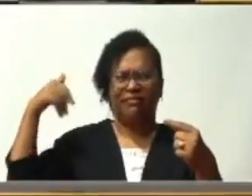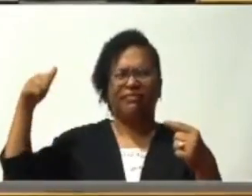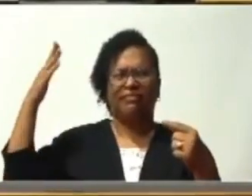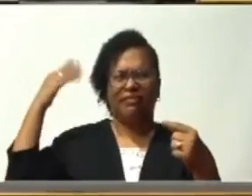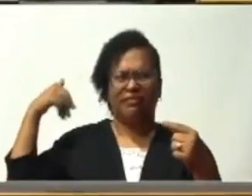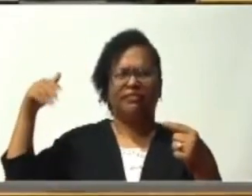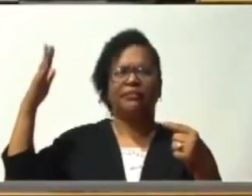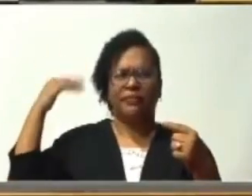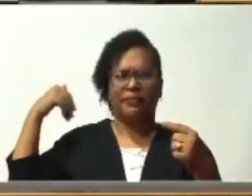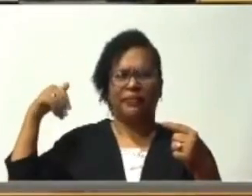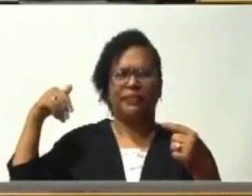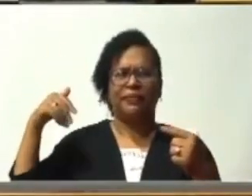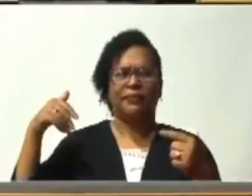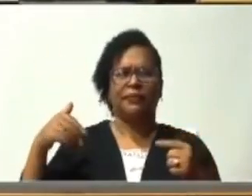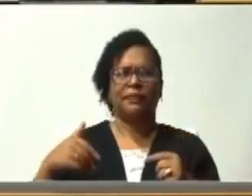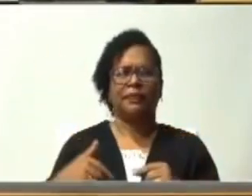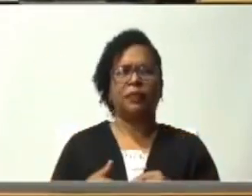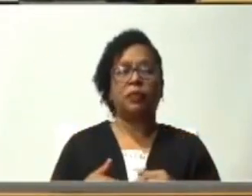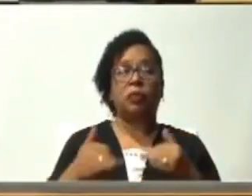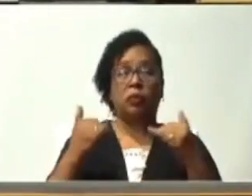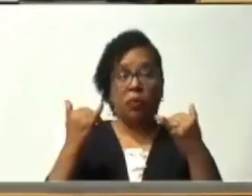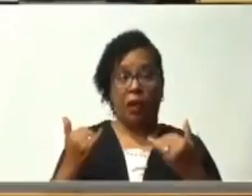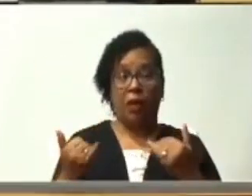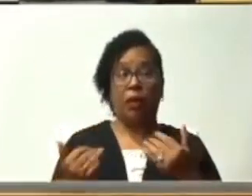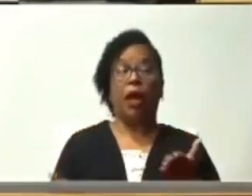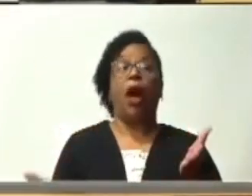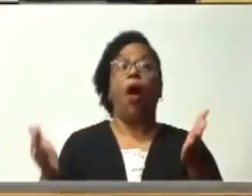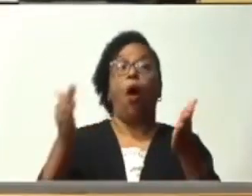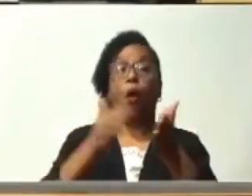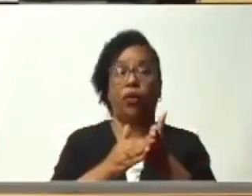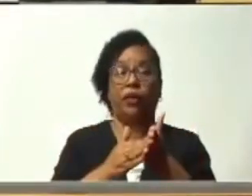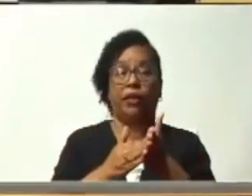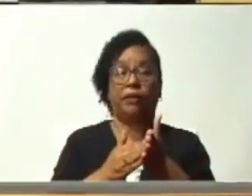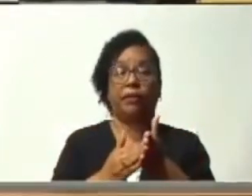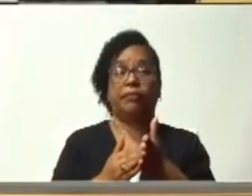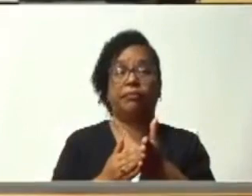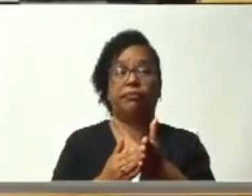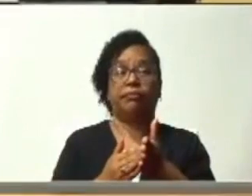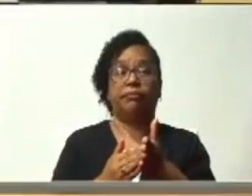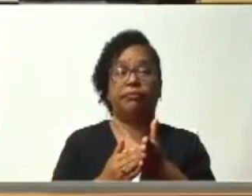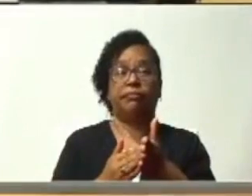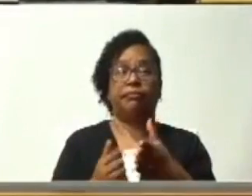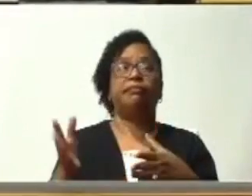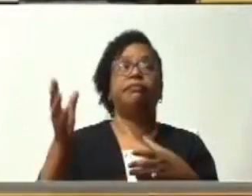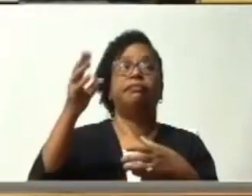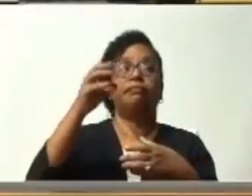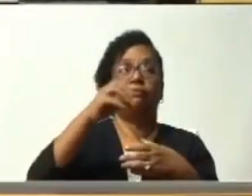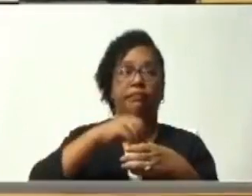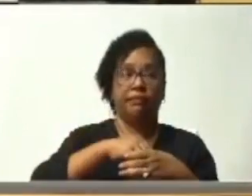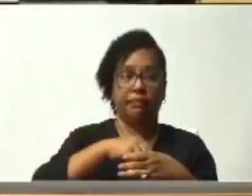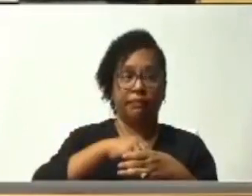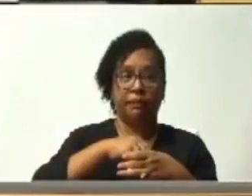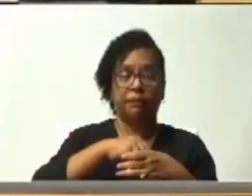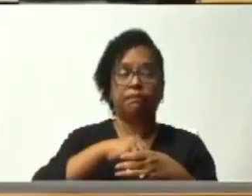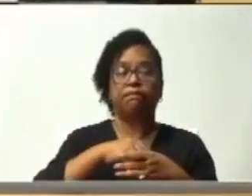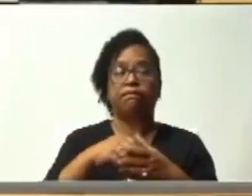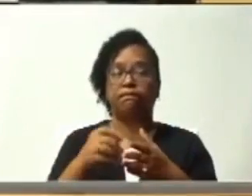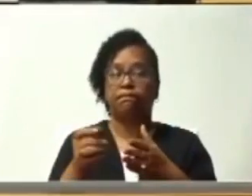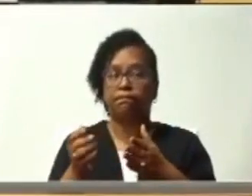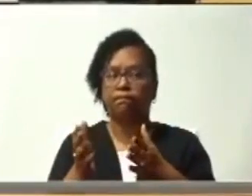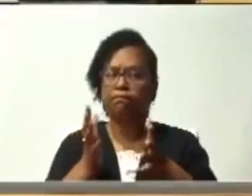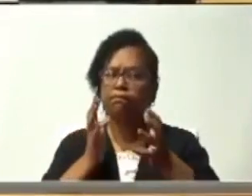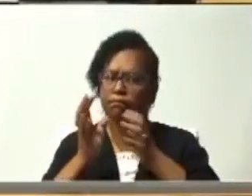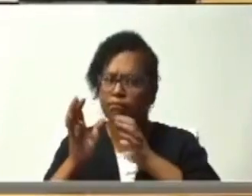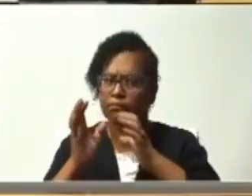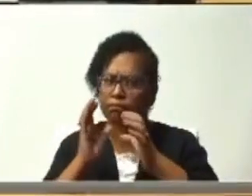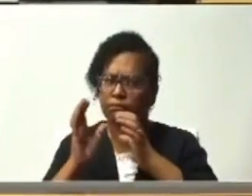esta ocasión la estamos reintroduciendo y hemos conversado con el presidente de la Cámara y lo